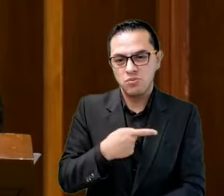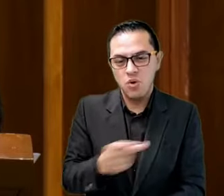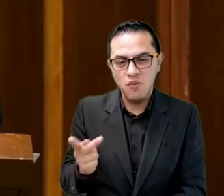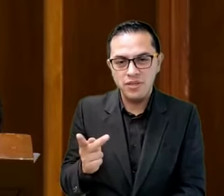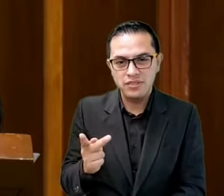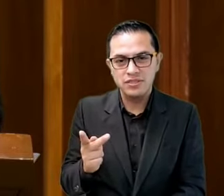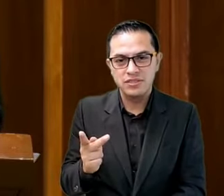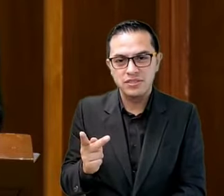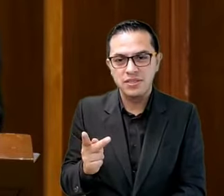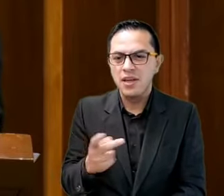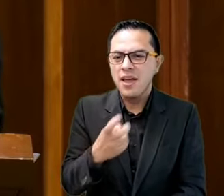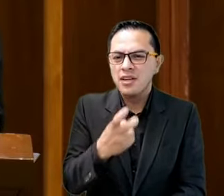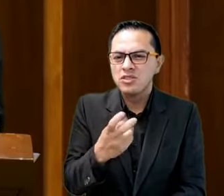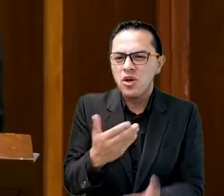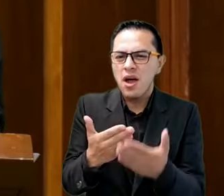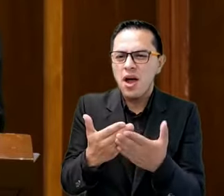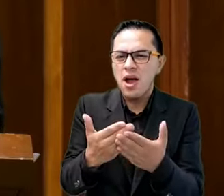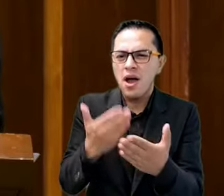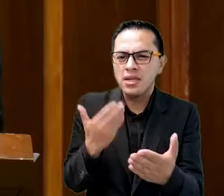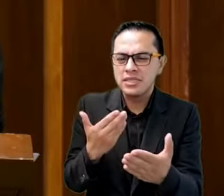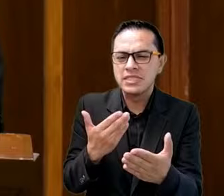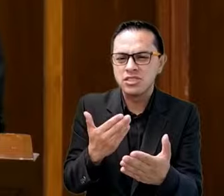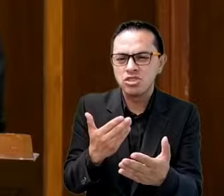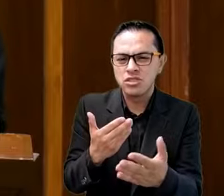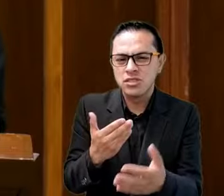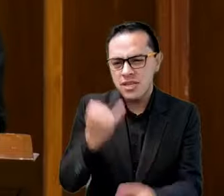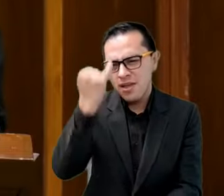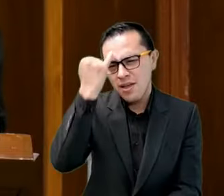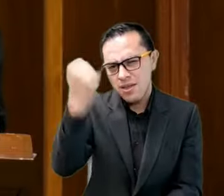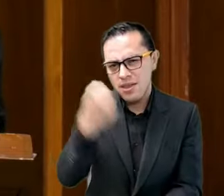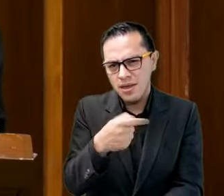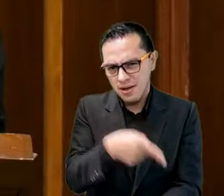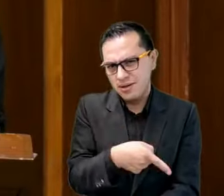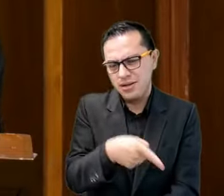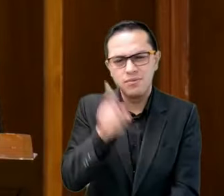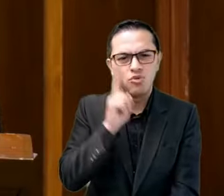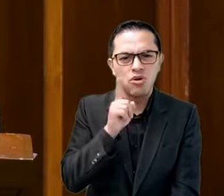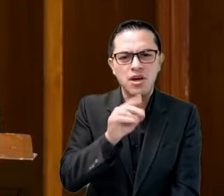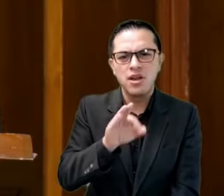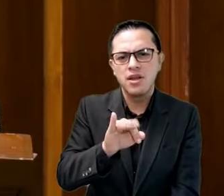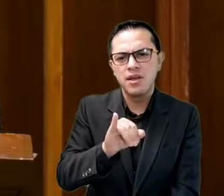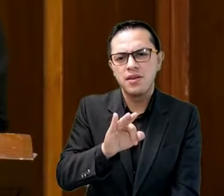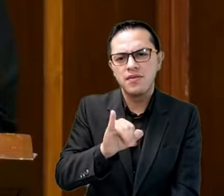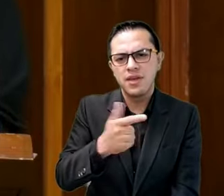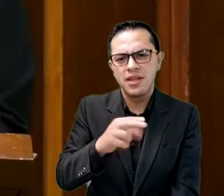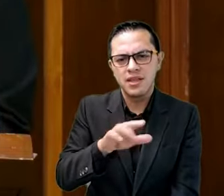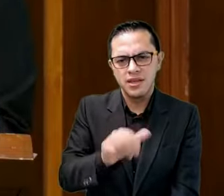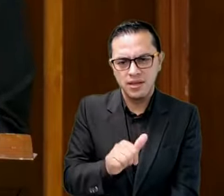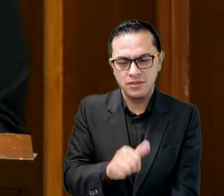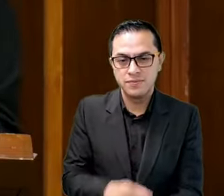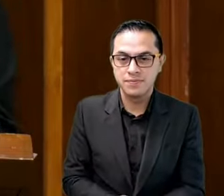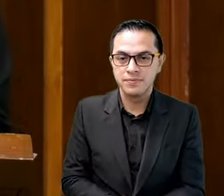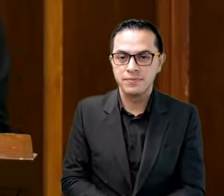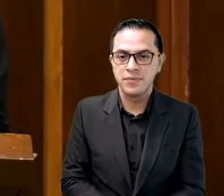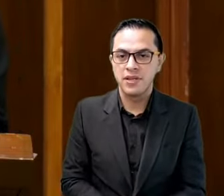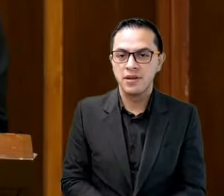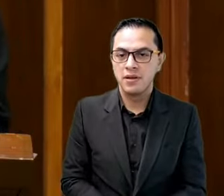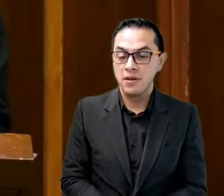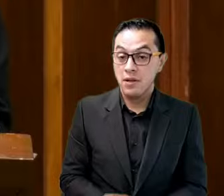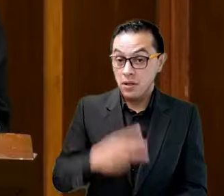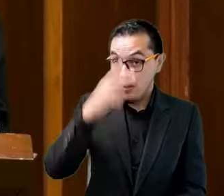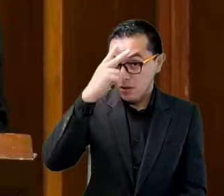es porque su visión trazó ese camino México no sería la democracia que hoy